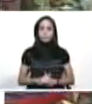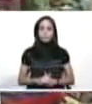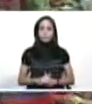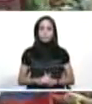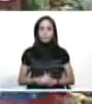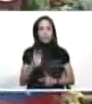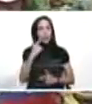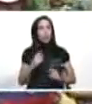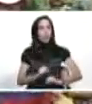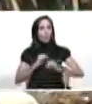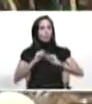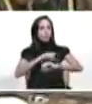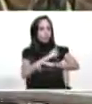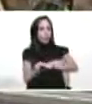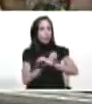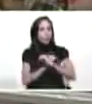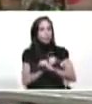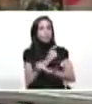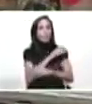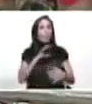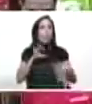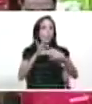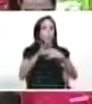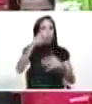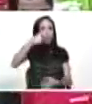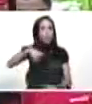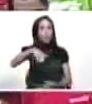con mucha fuerza popular,